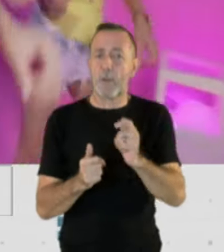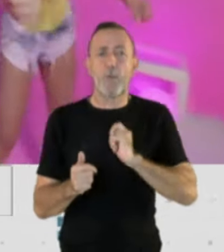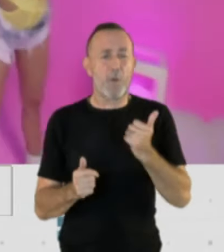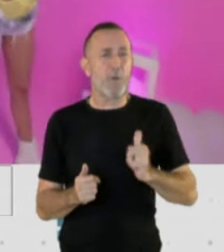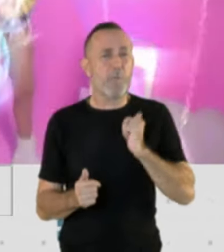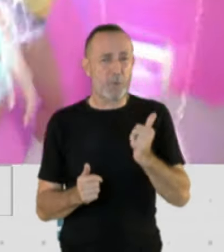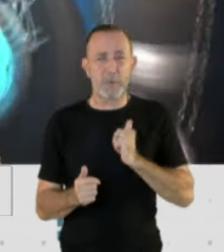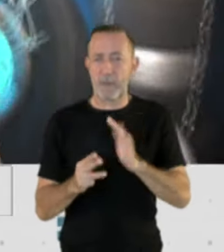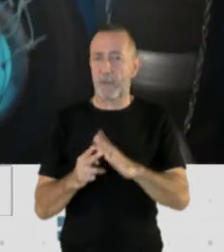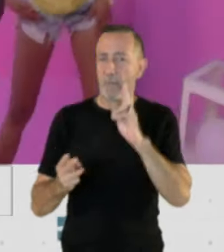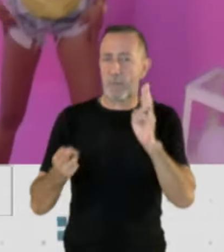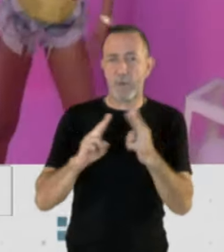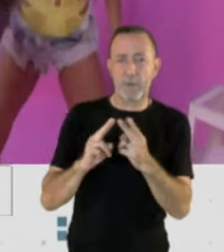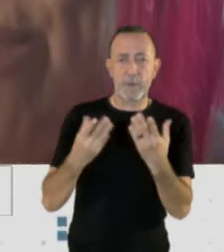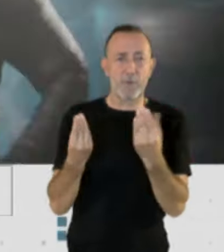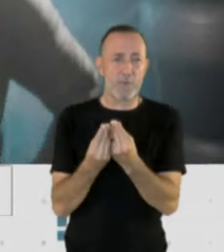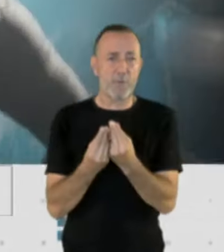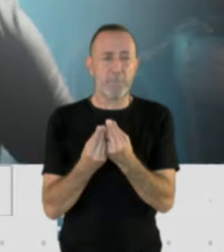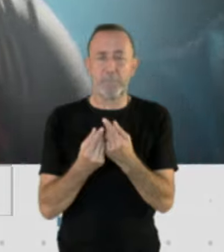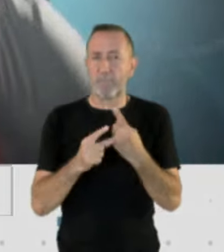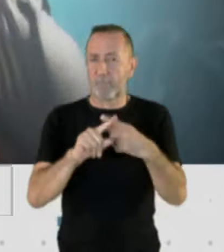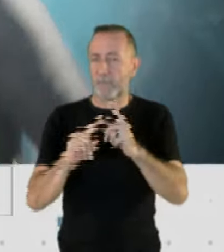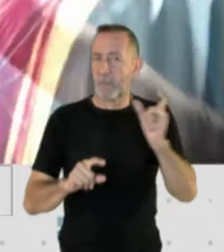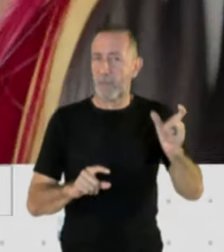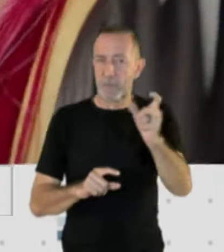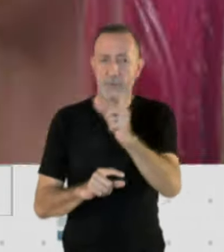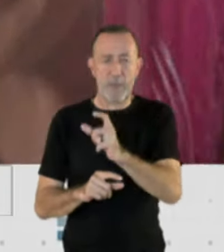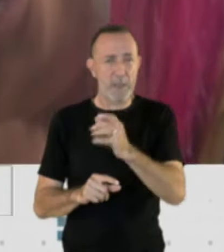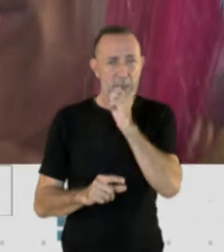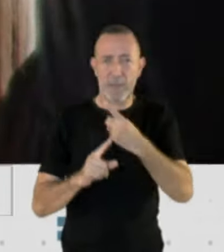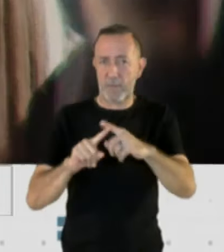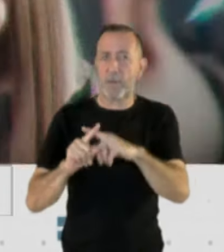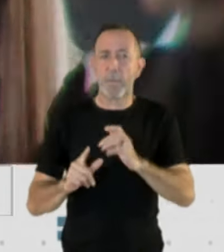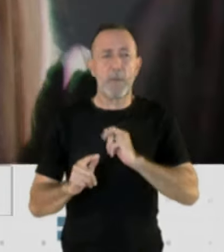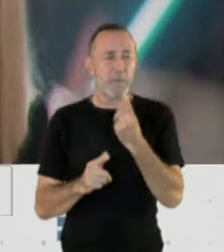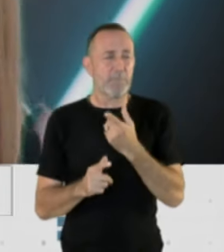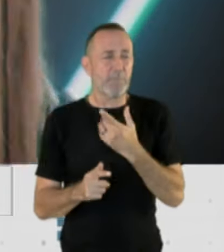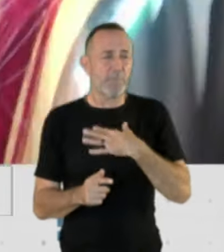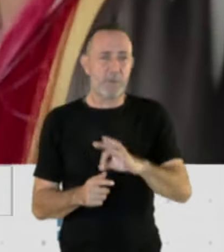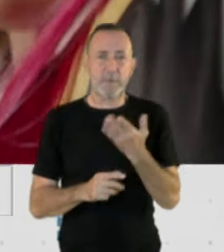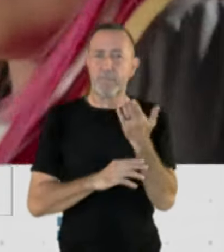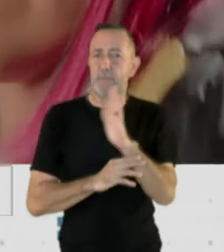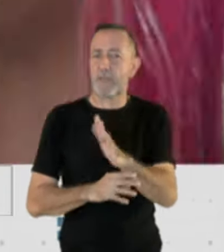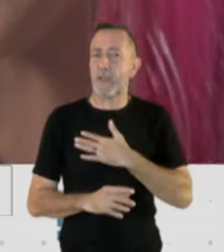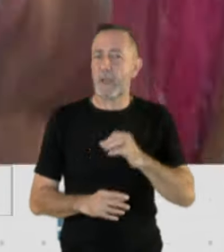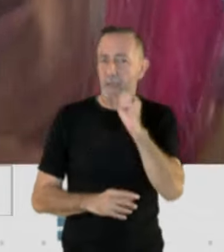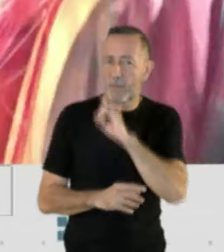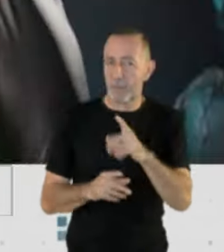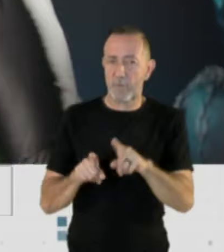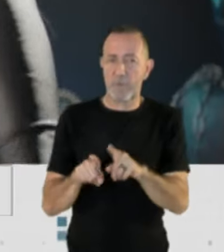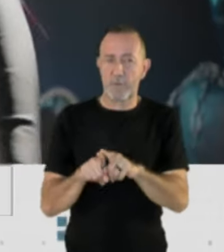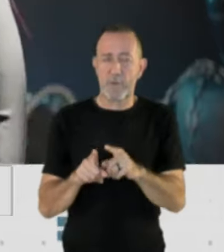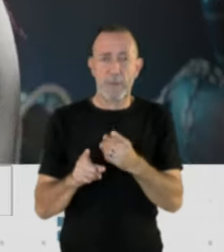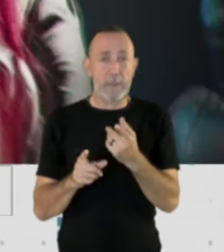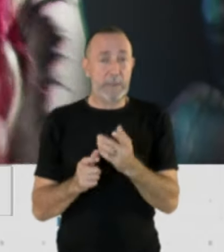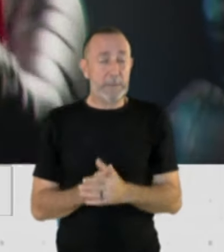menos y para mí ha sido una bendición El Poder representar no solo a las mujeres panameñas sino a las mujeres del mundo bueno vemos esa canción probando que estrenas